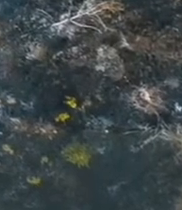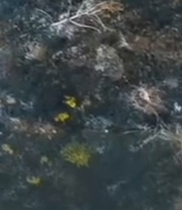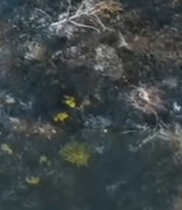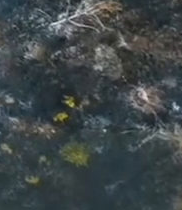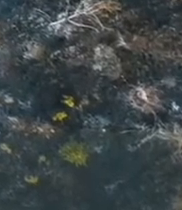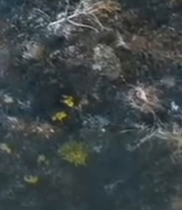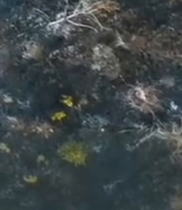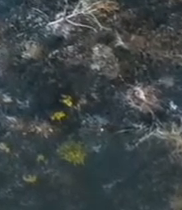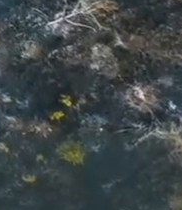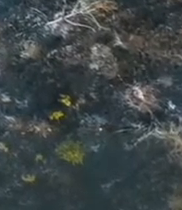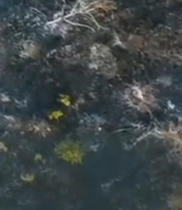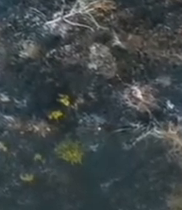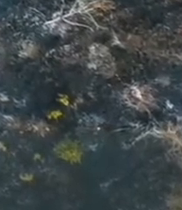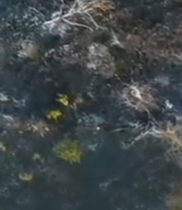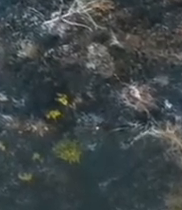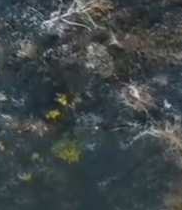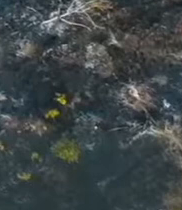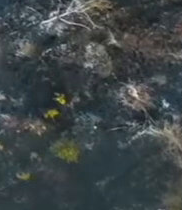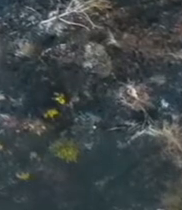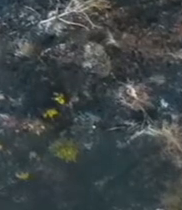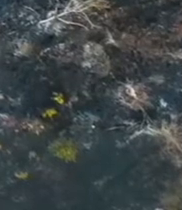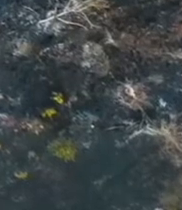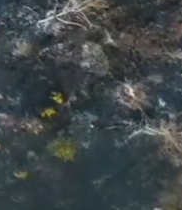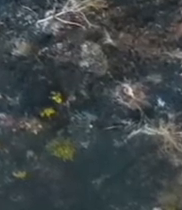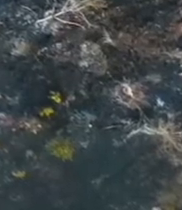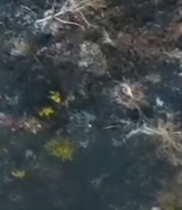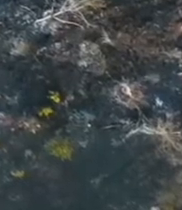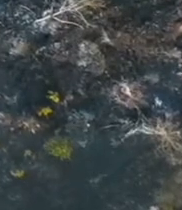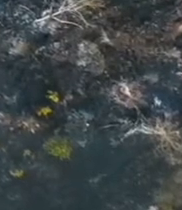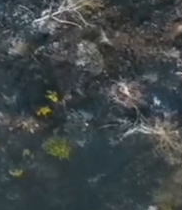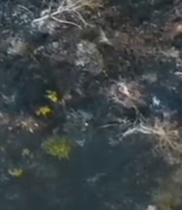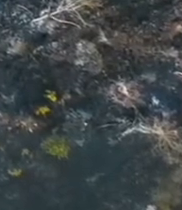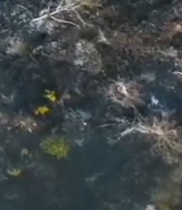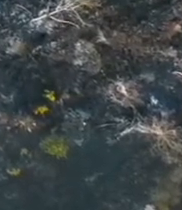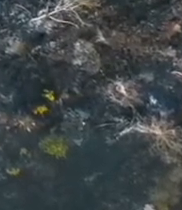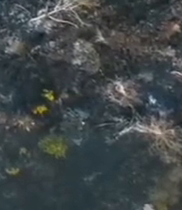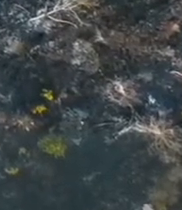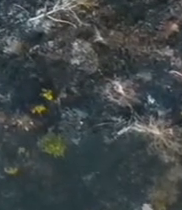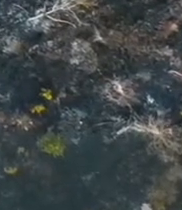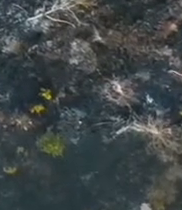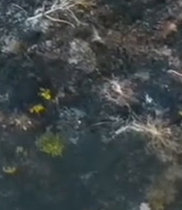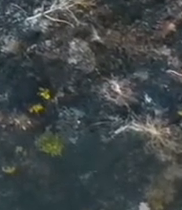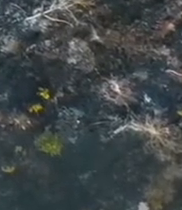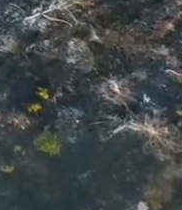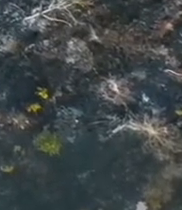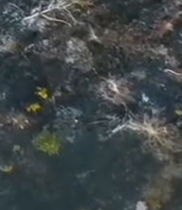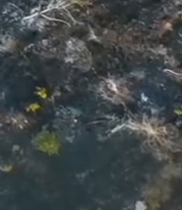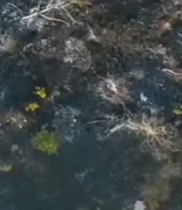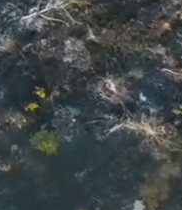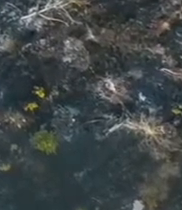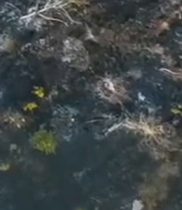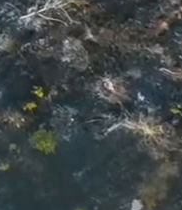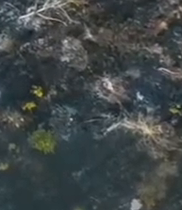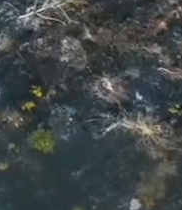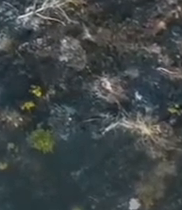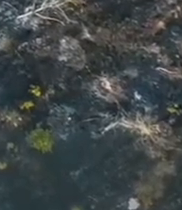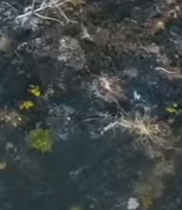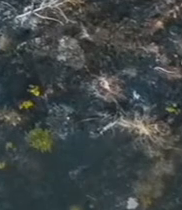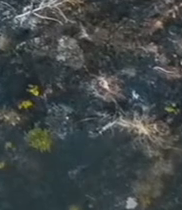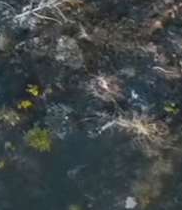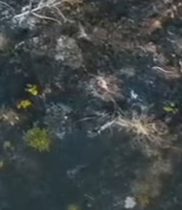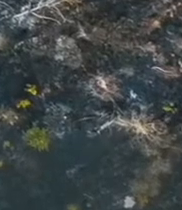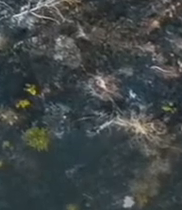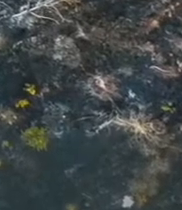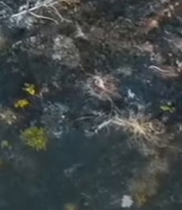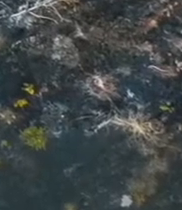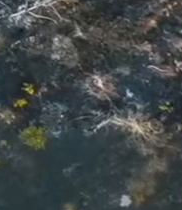que el clima se ha vuelto más cálido y húmedo en las últimas décadas, por lo que vemos un crecimiento creciente de plantas, incluyendo